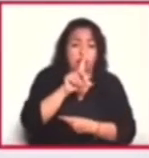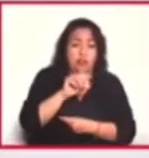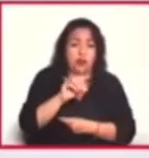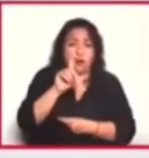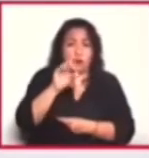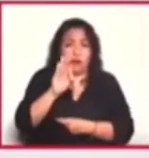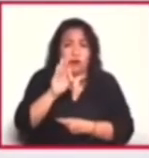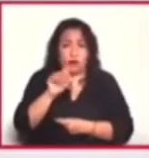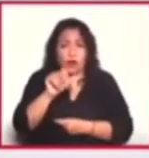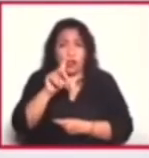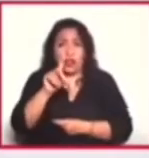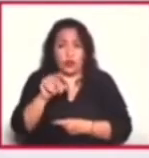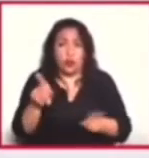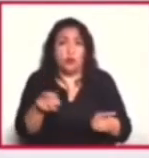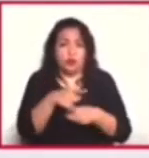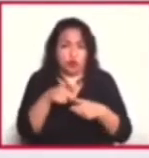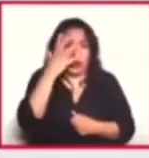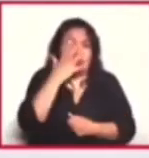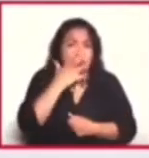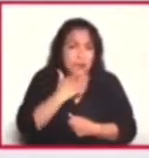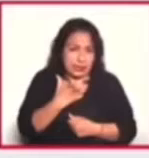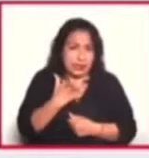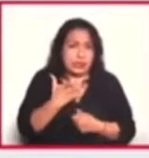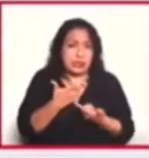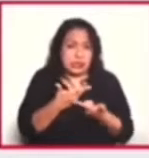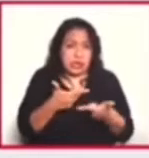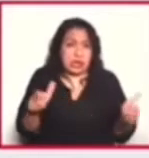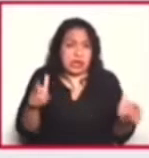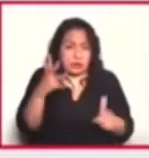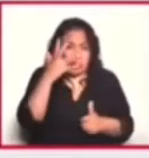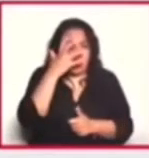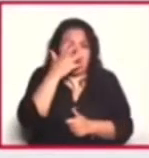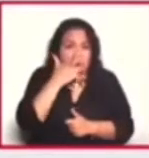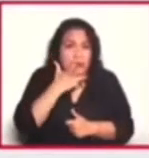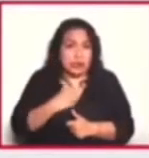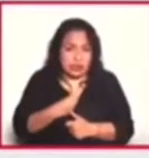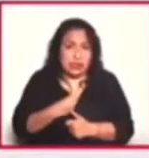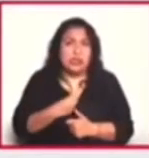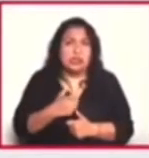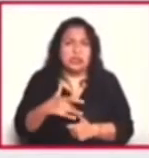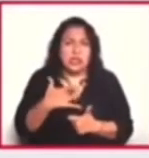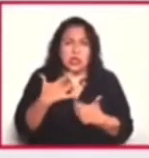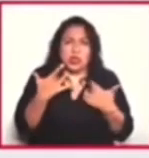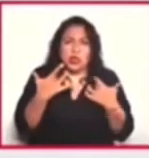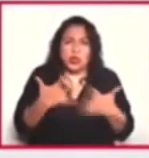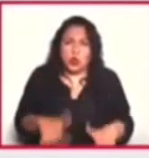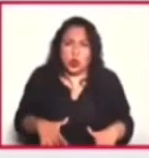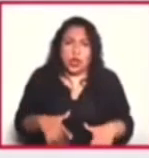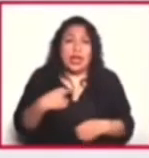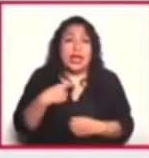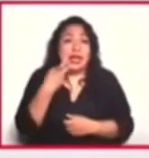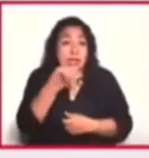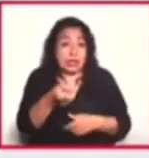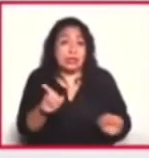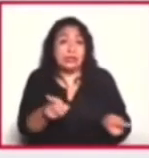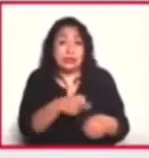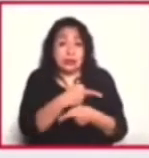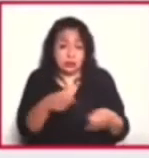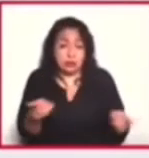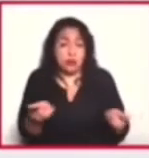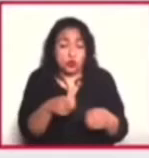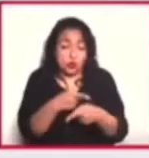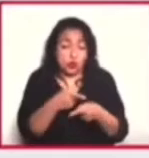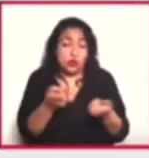una música triste, dramática y con dolor. Esta es la música, pero